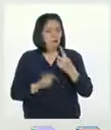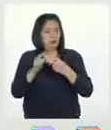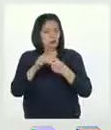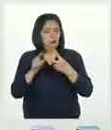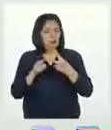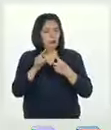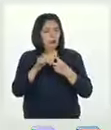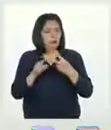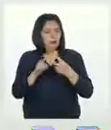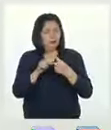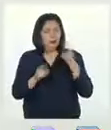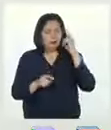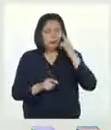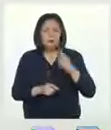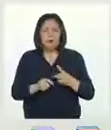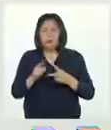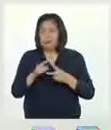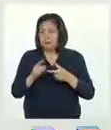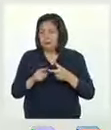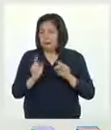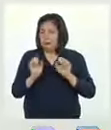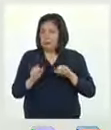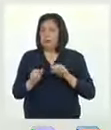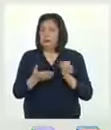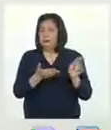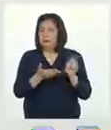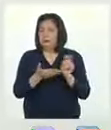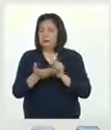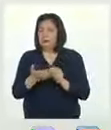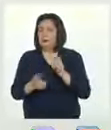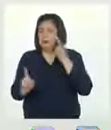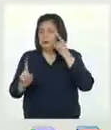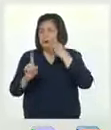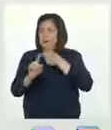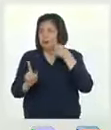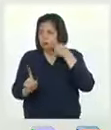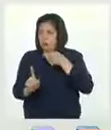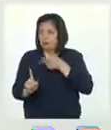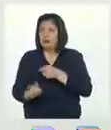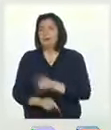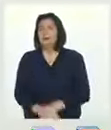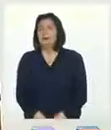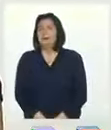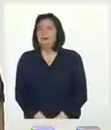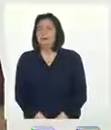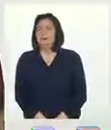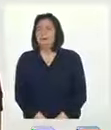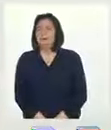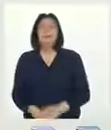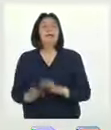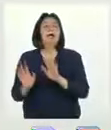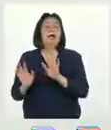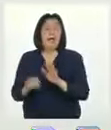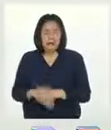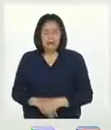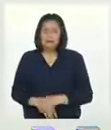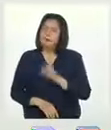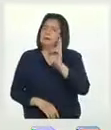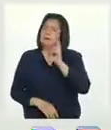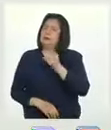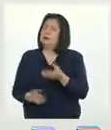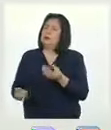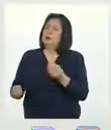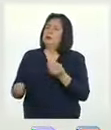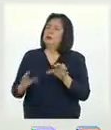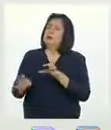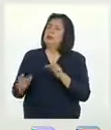dos causas y para cada una de ellas escribiremos un objetivo específico. Ajá. Profesor, ¿y